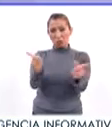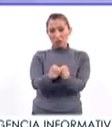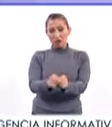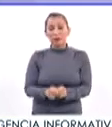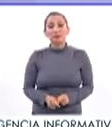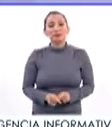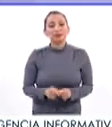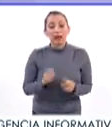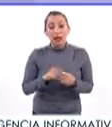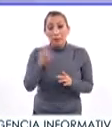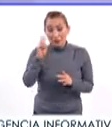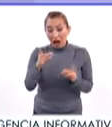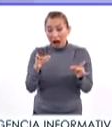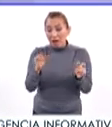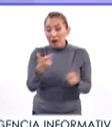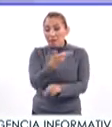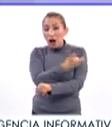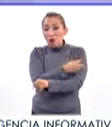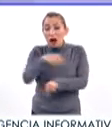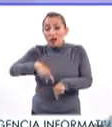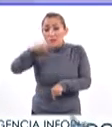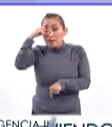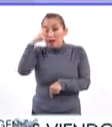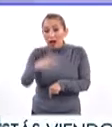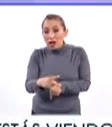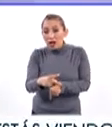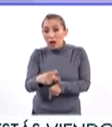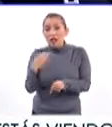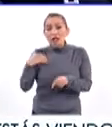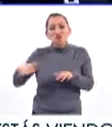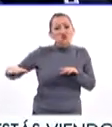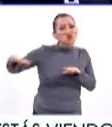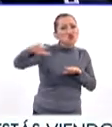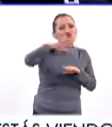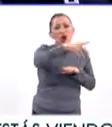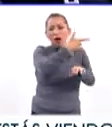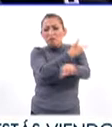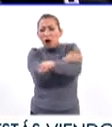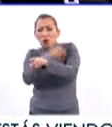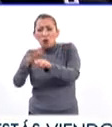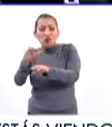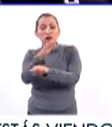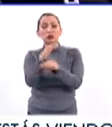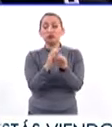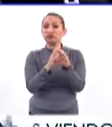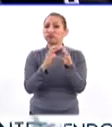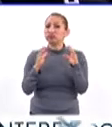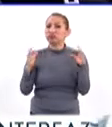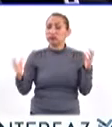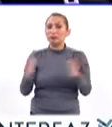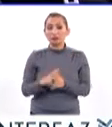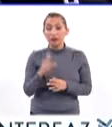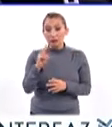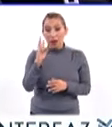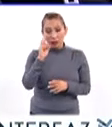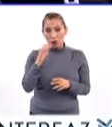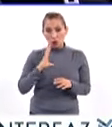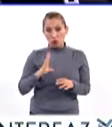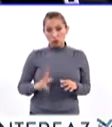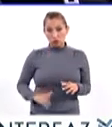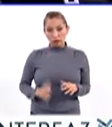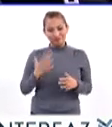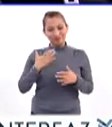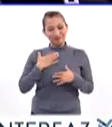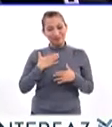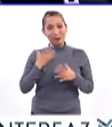realmente la calidad de las vacunas en México y la cobertura que se le da es realmente impresionante y debemos de estar